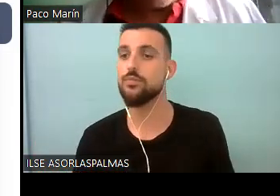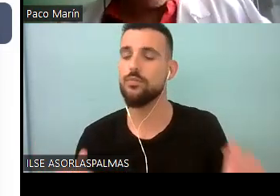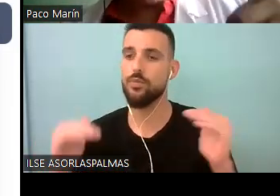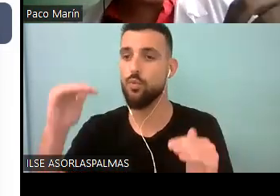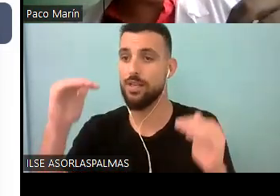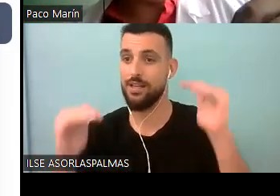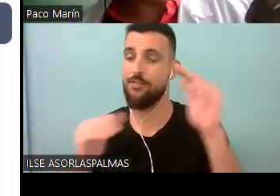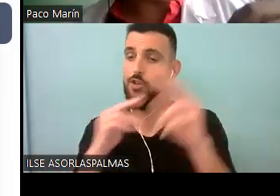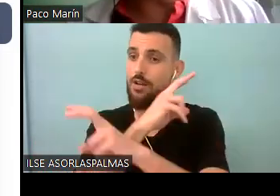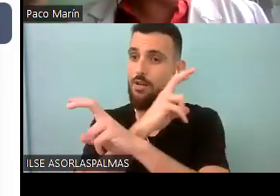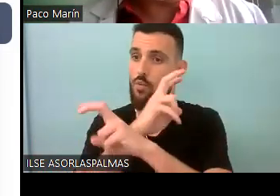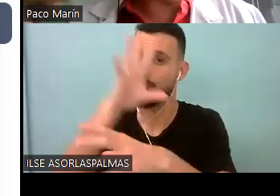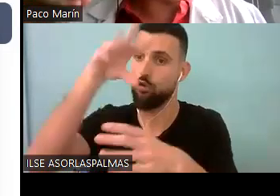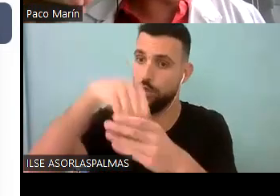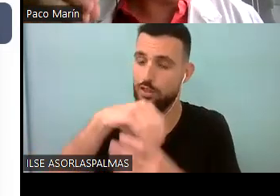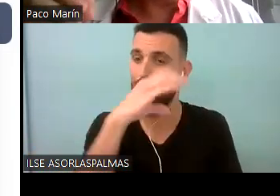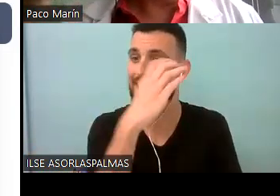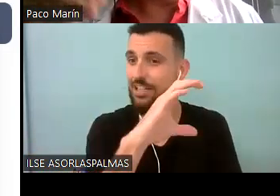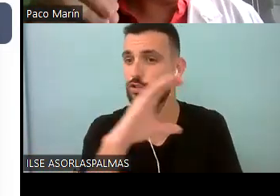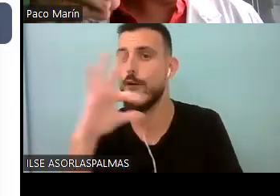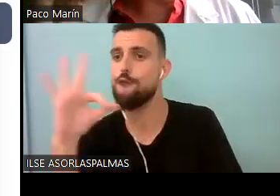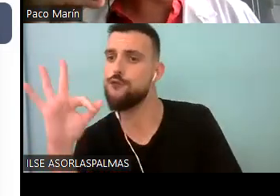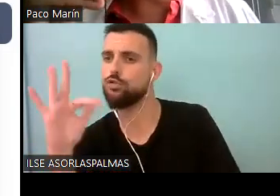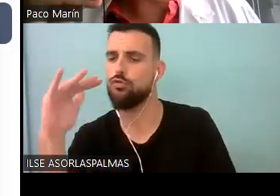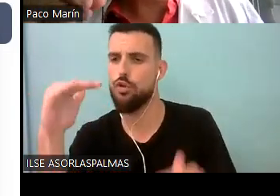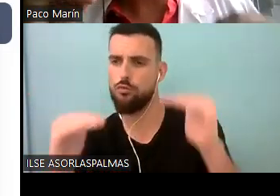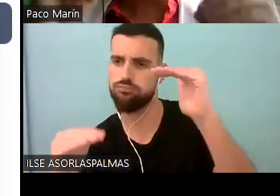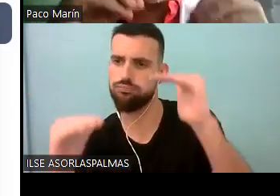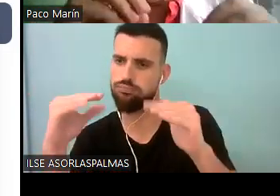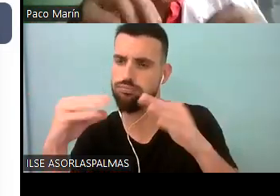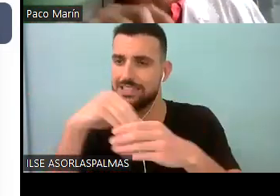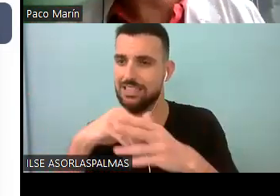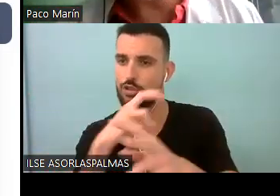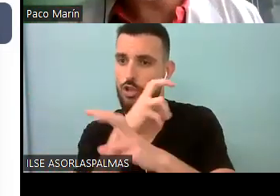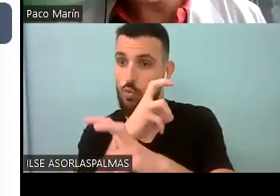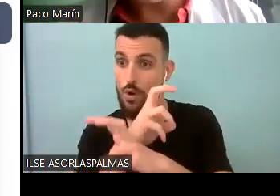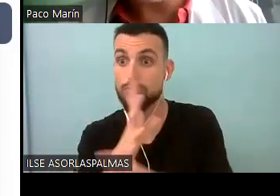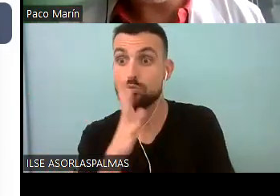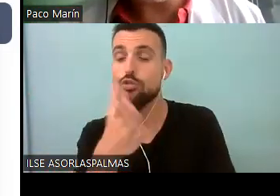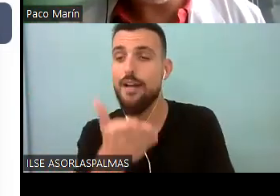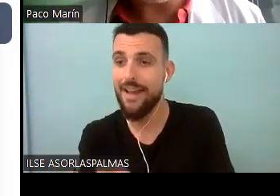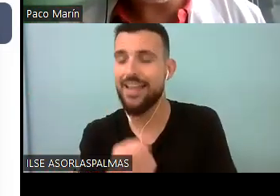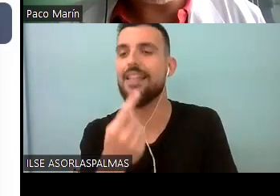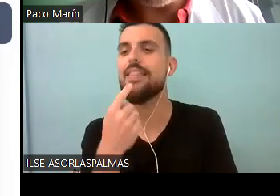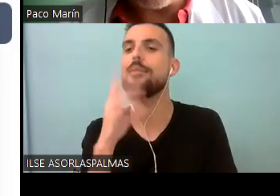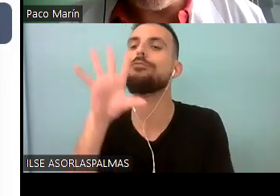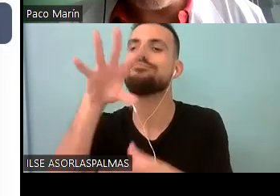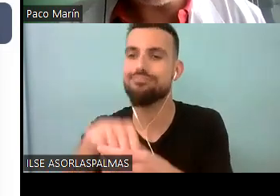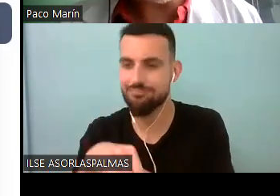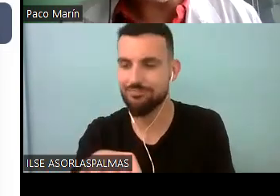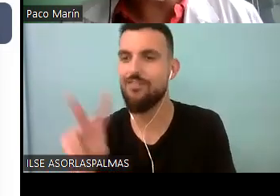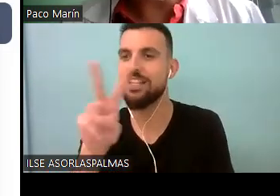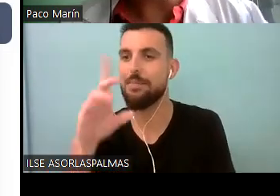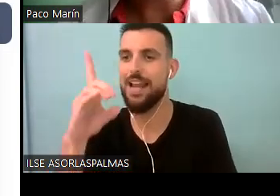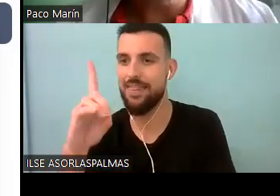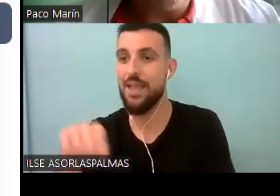entre la cantidad de calcio que tenemos, la cantidad de fósforo. Aquí es donde están implicadas fundamentalmente la vitamina D y la paratormona,